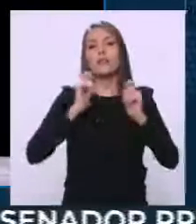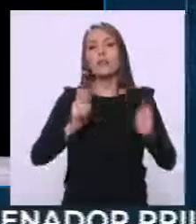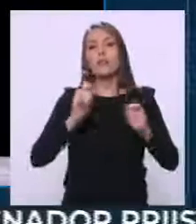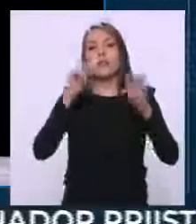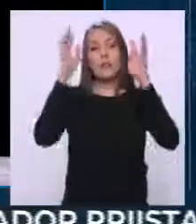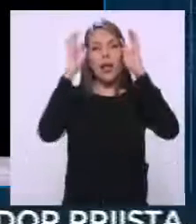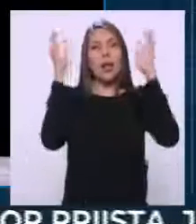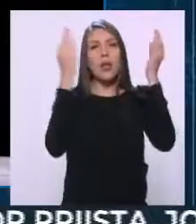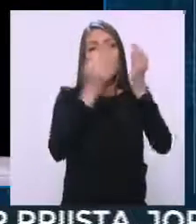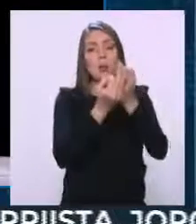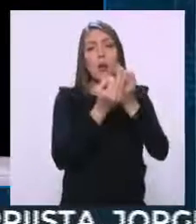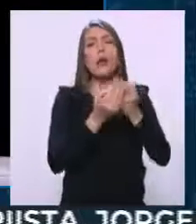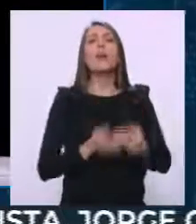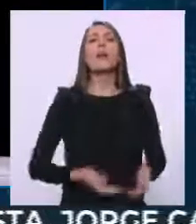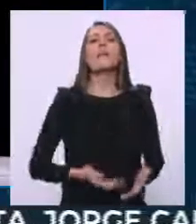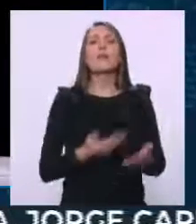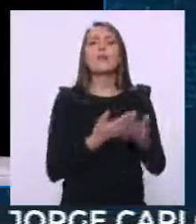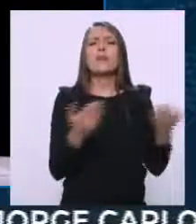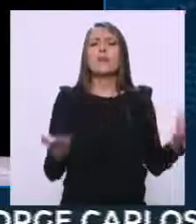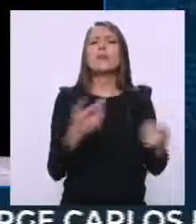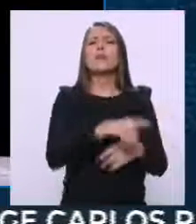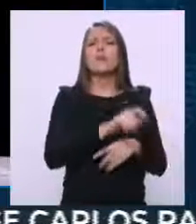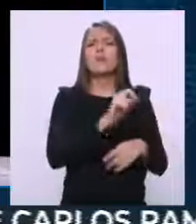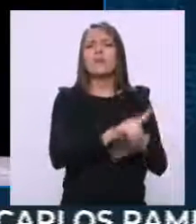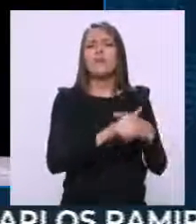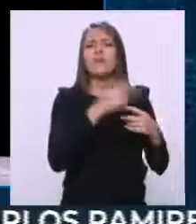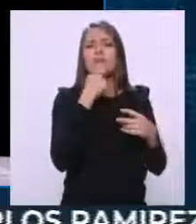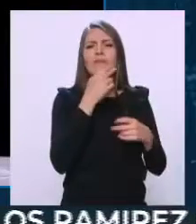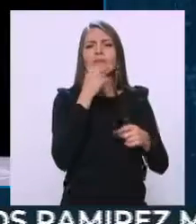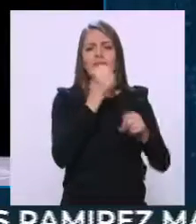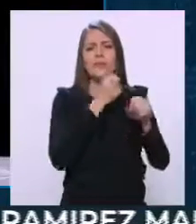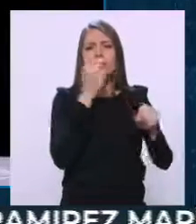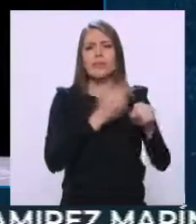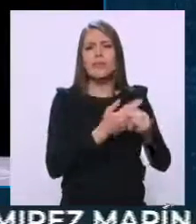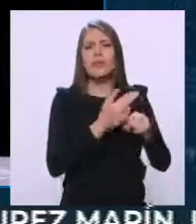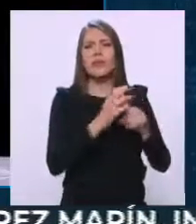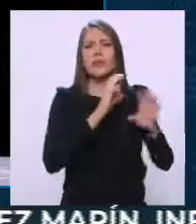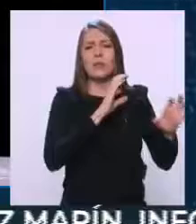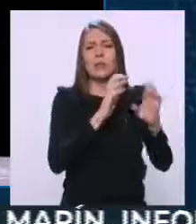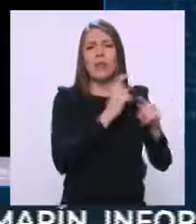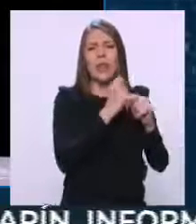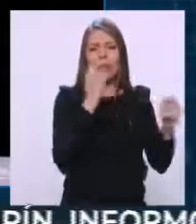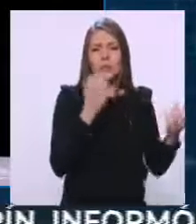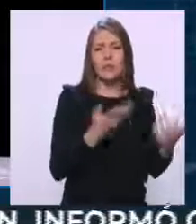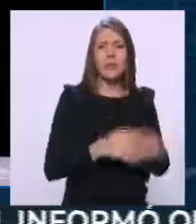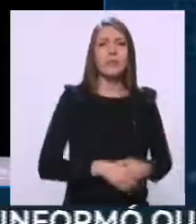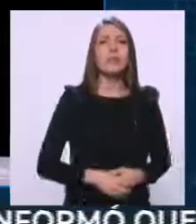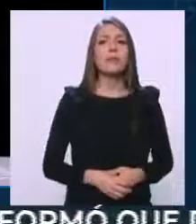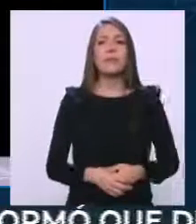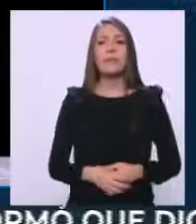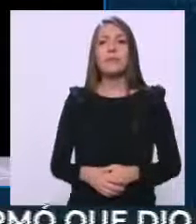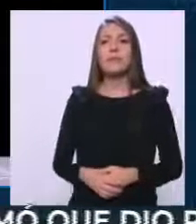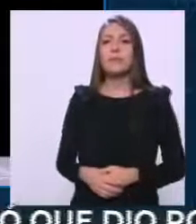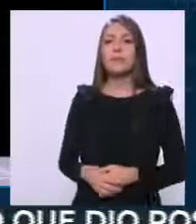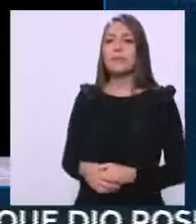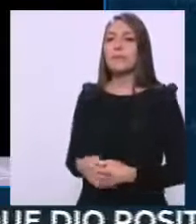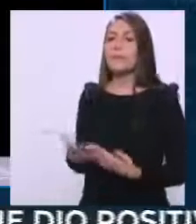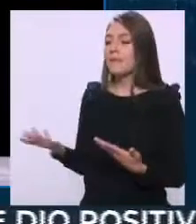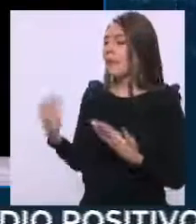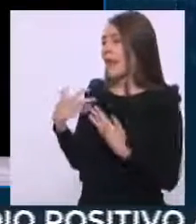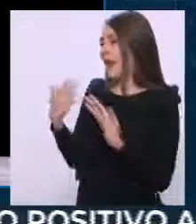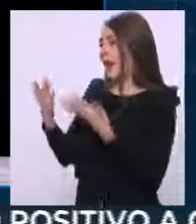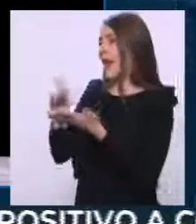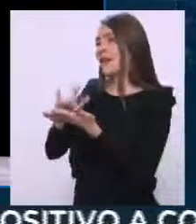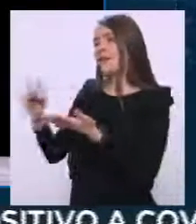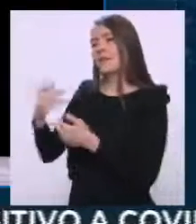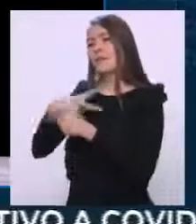ahora exsecretario de Comunicaciones y Transportes. Bueno, primero muchas gracias por permitirme estar en su noticiario.